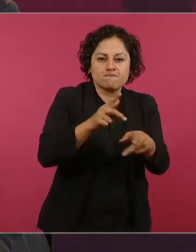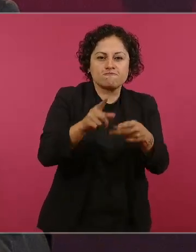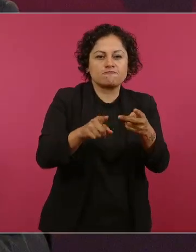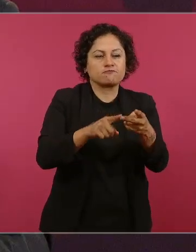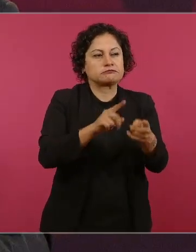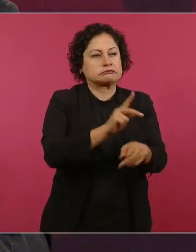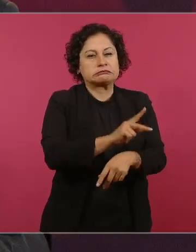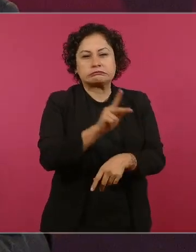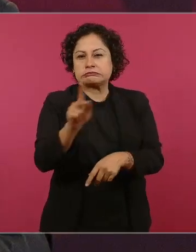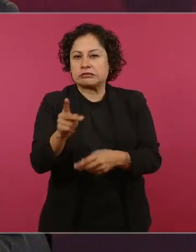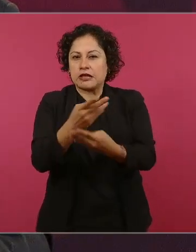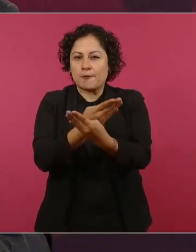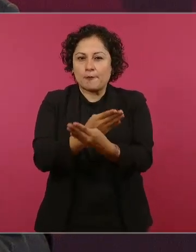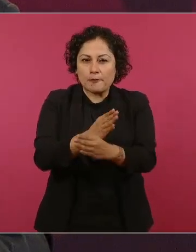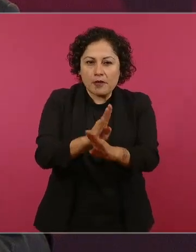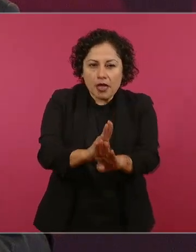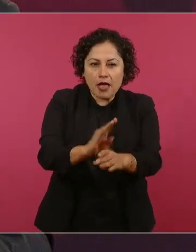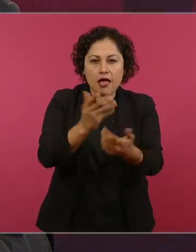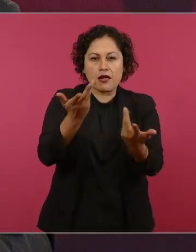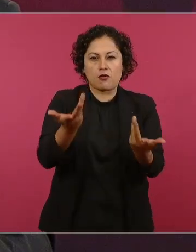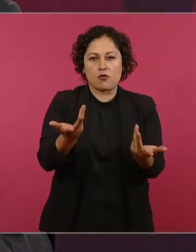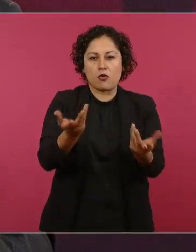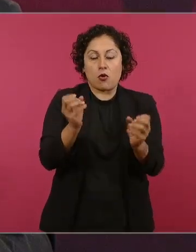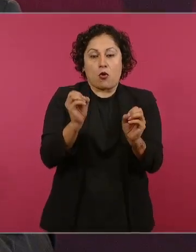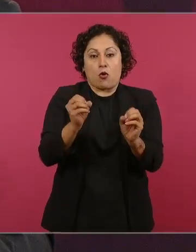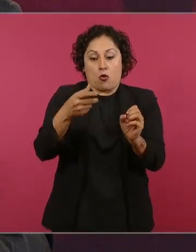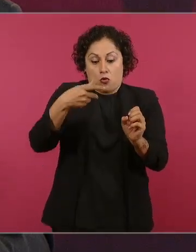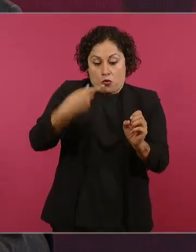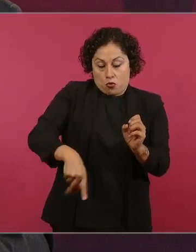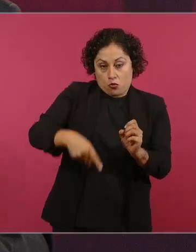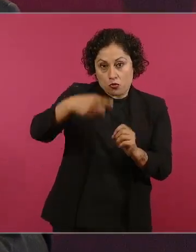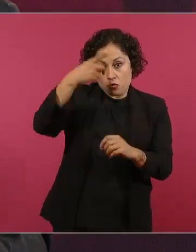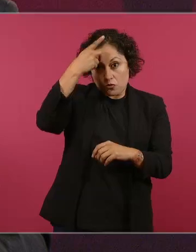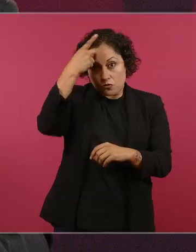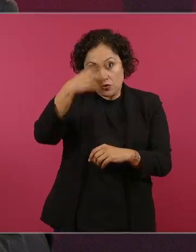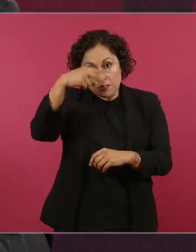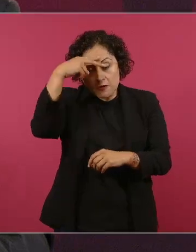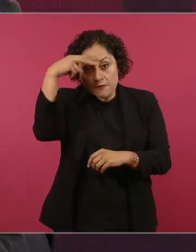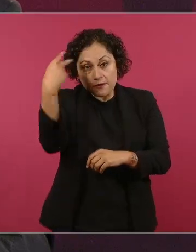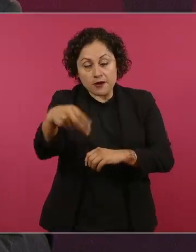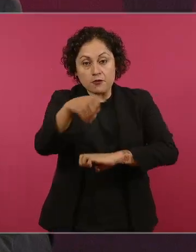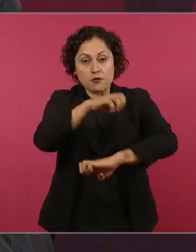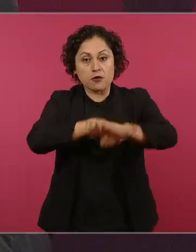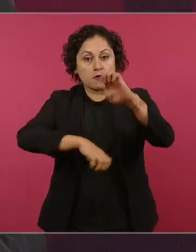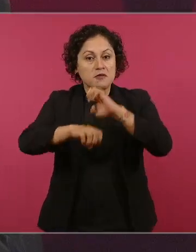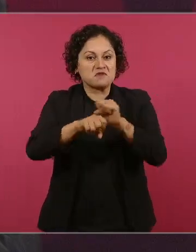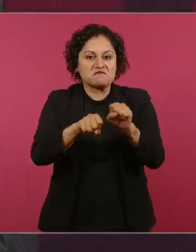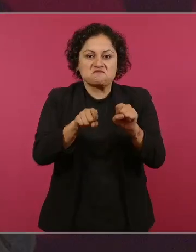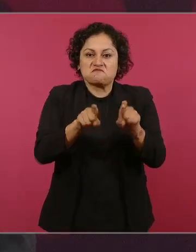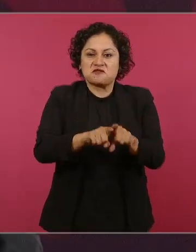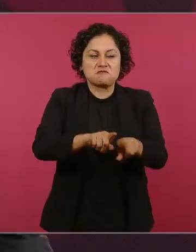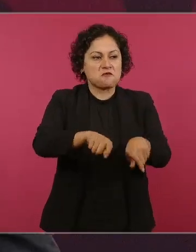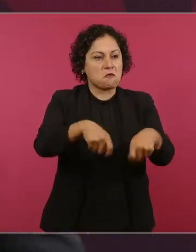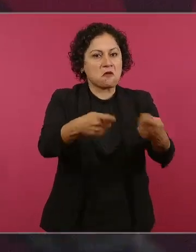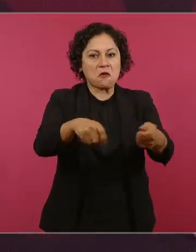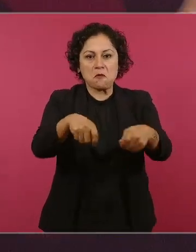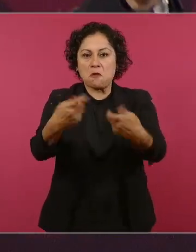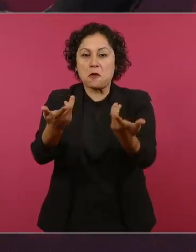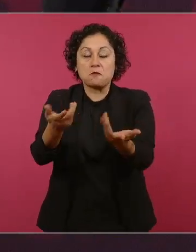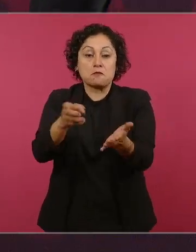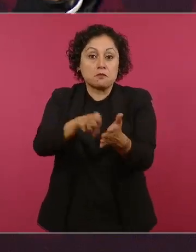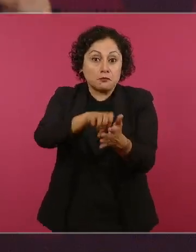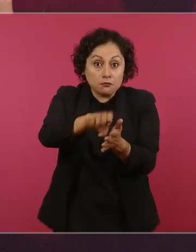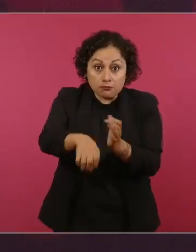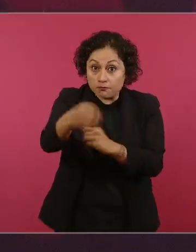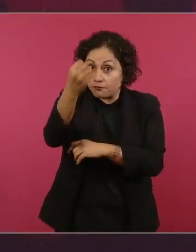empresas públicas, las minas, pero eso fue así,